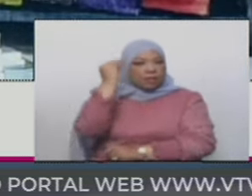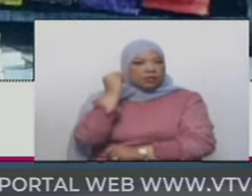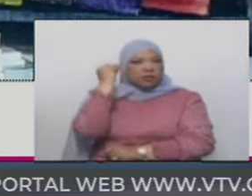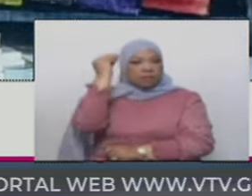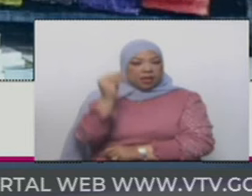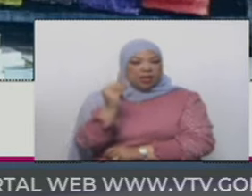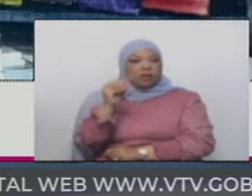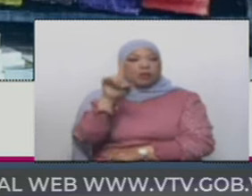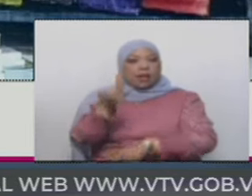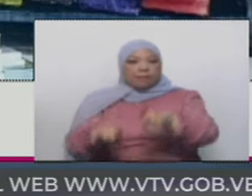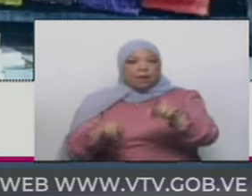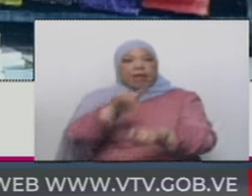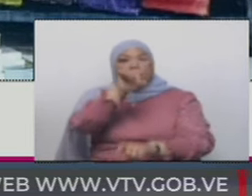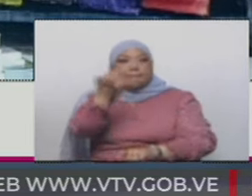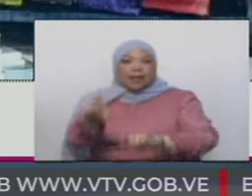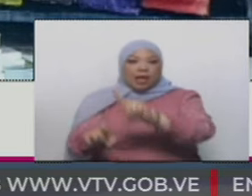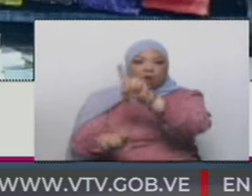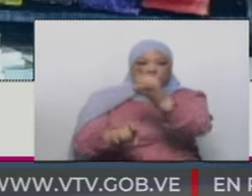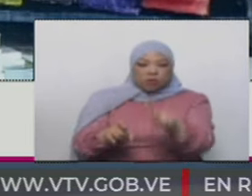consultando a todos los sectores,